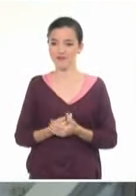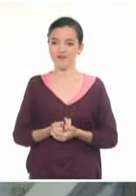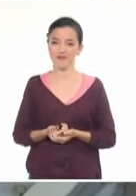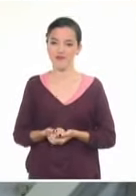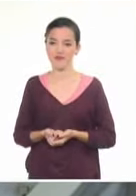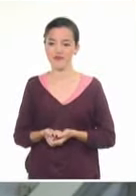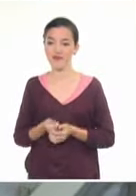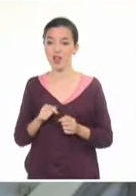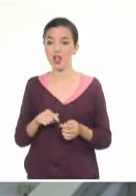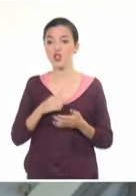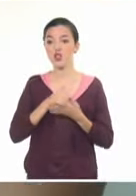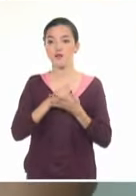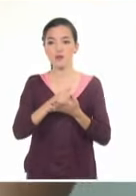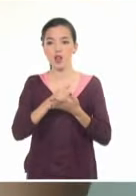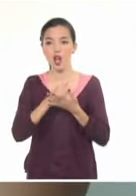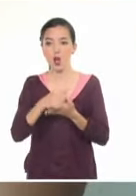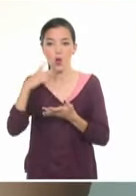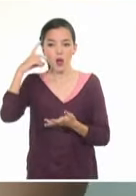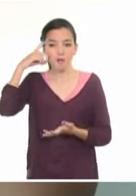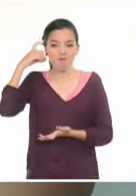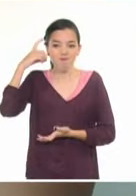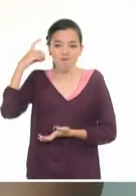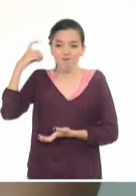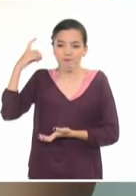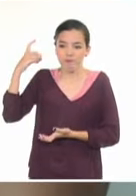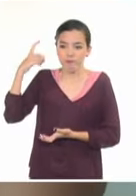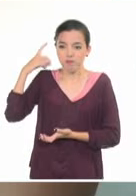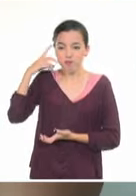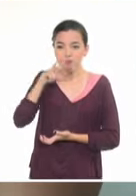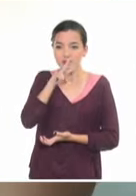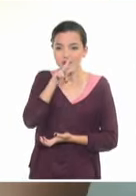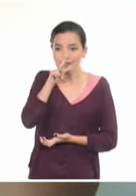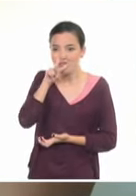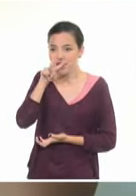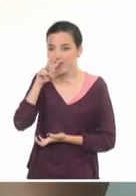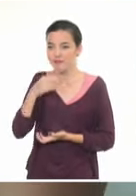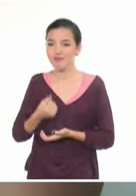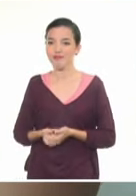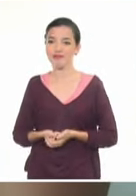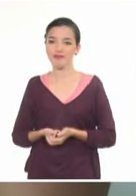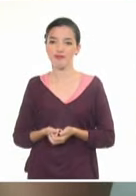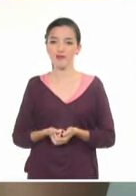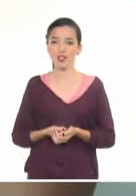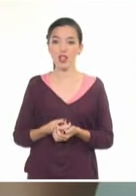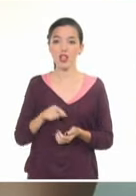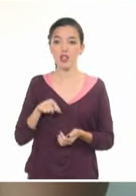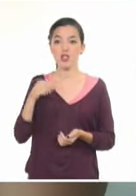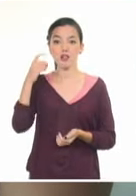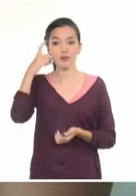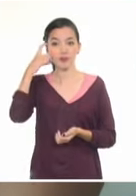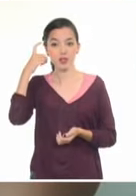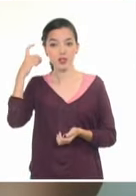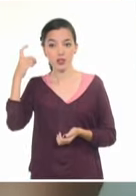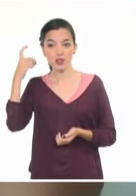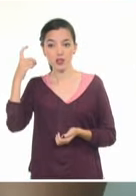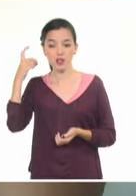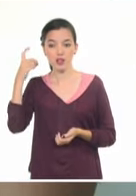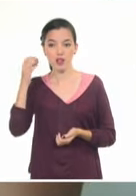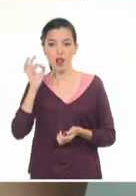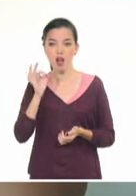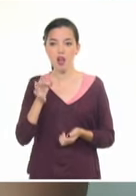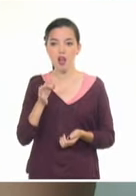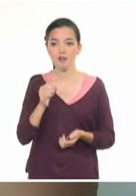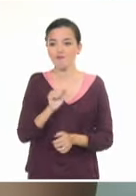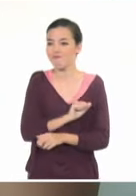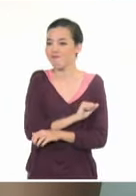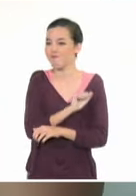soñar. Mi sueño es ese. Era mi casa y decirle a toda mi familia, por fin, gracias a Dios lo vencí.